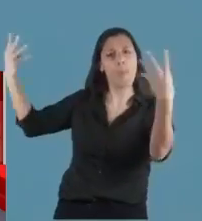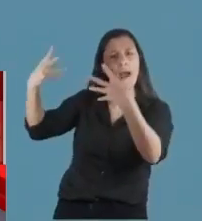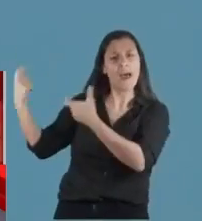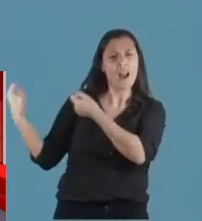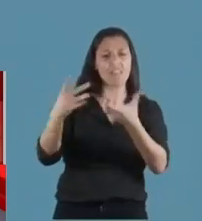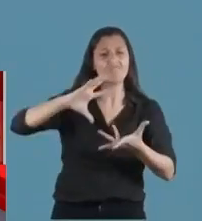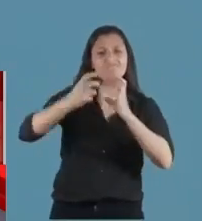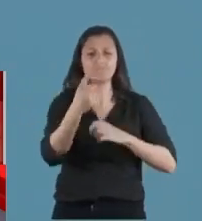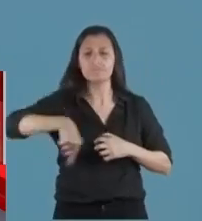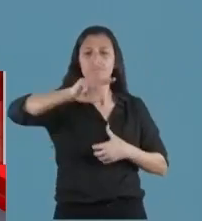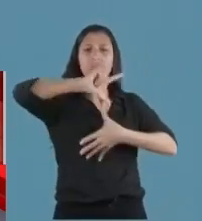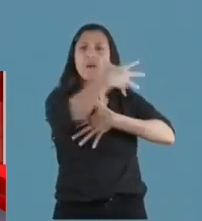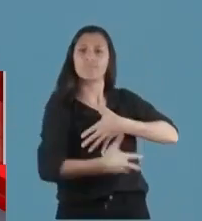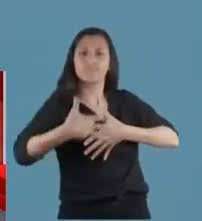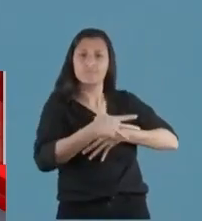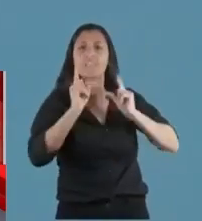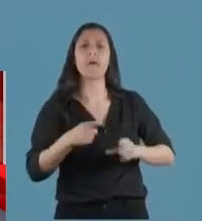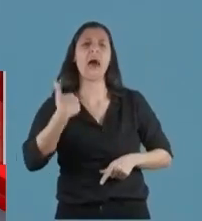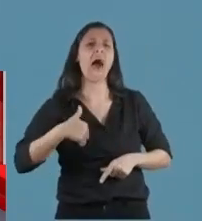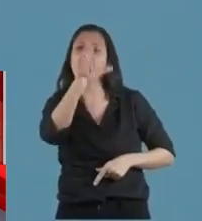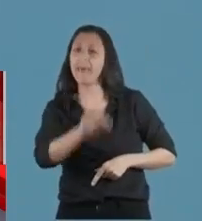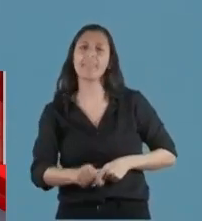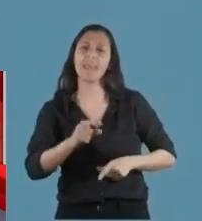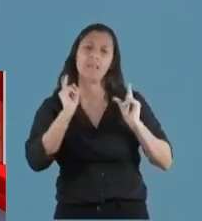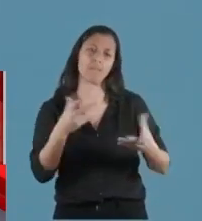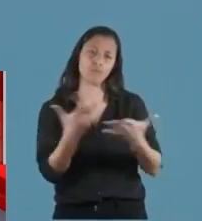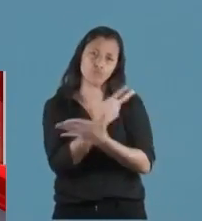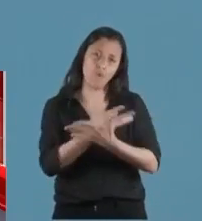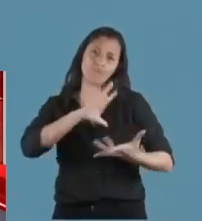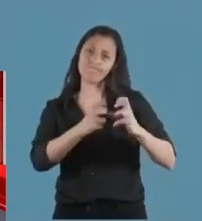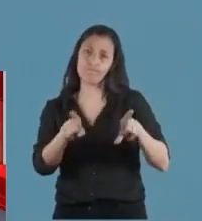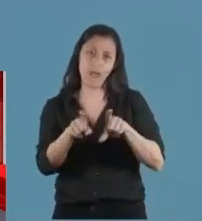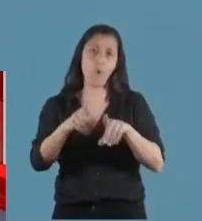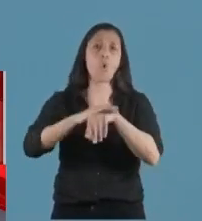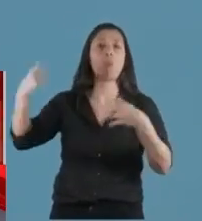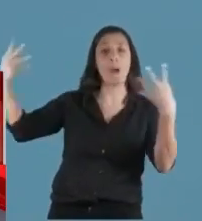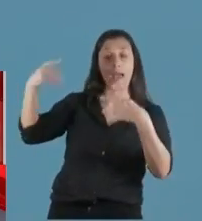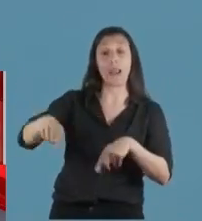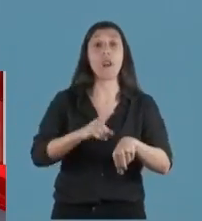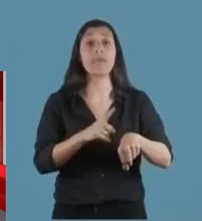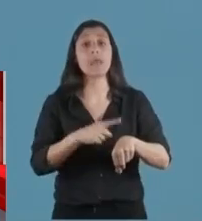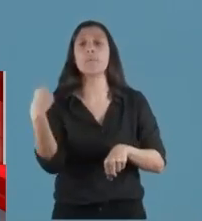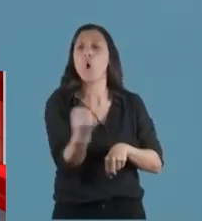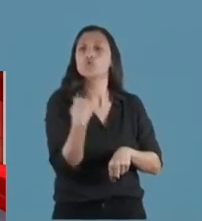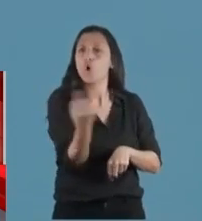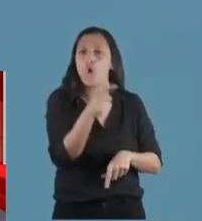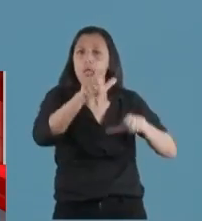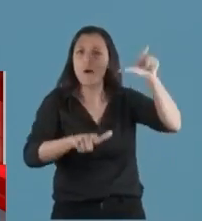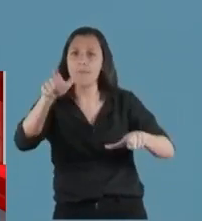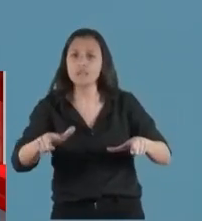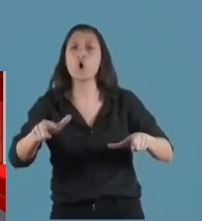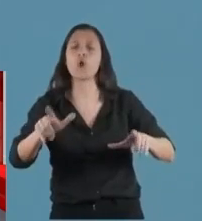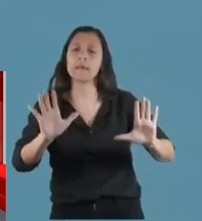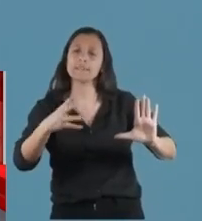en el hemisferio sur y en Argentina también, por supuesto. Es un tiempo para que todos, con